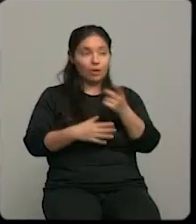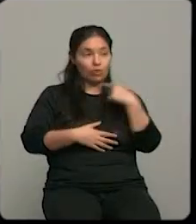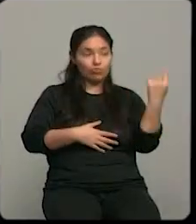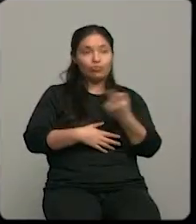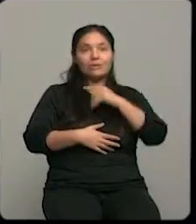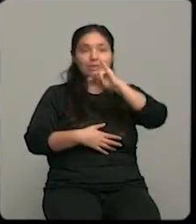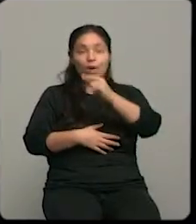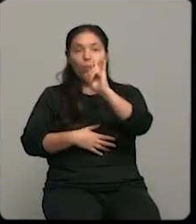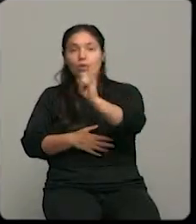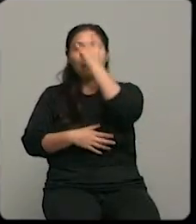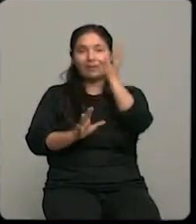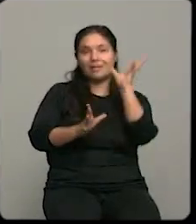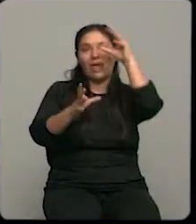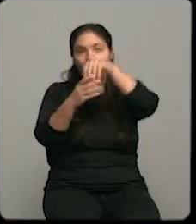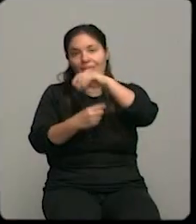una institución académica,